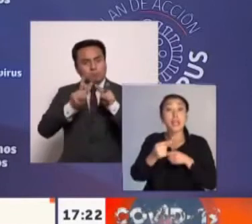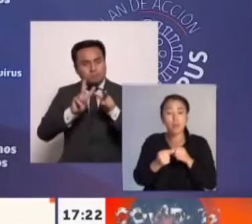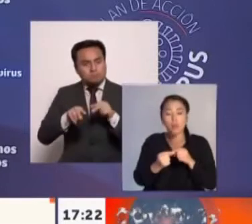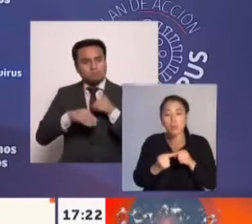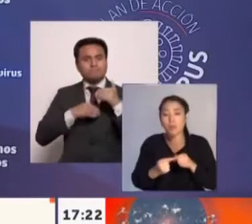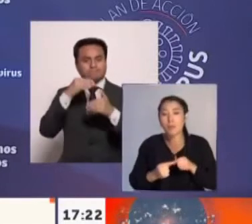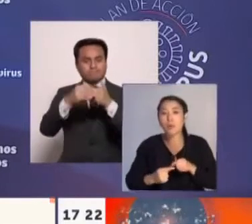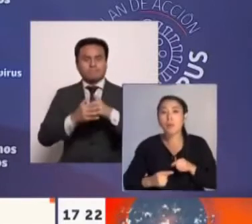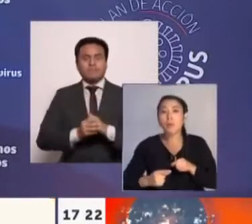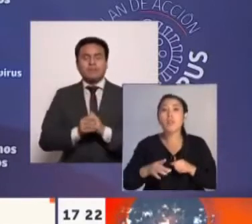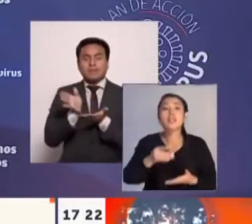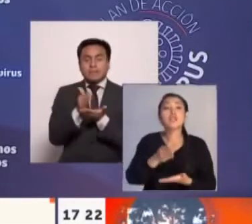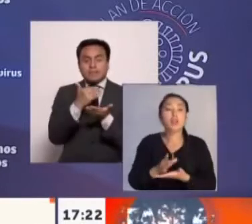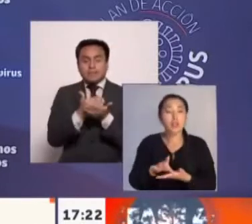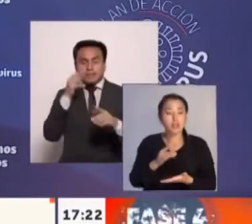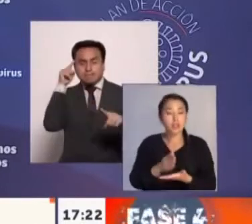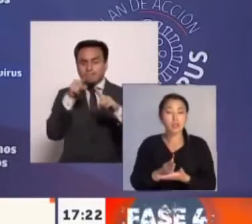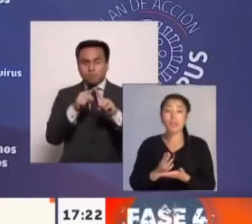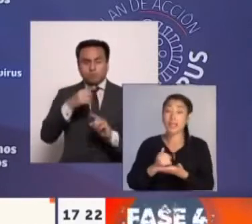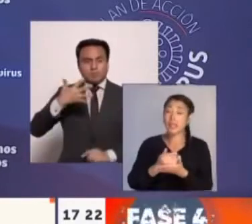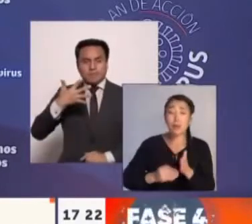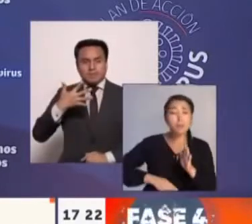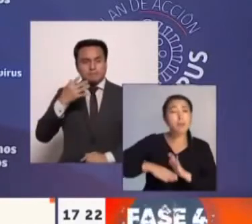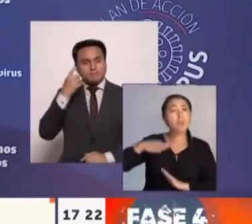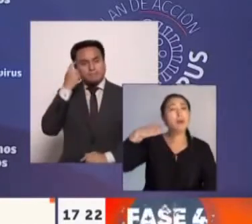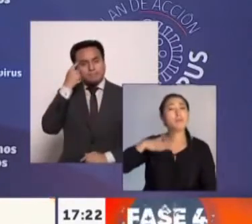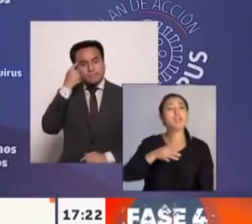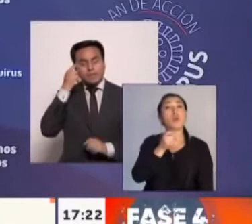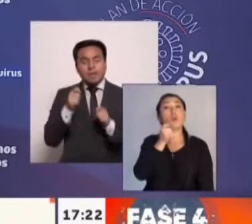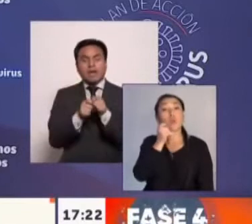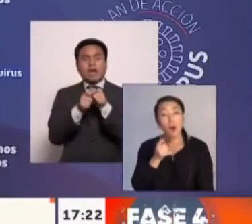en cuarentena, que es la comuna donde yo habitualmente vivo, que es San Pedro.